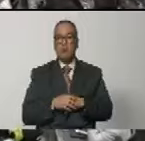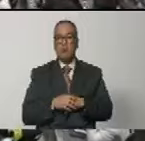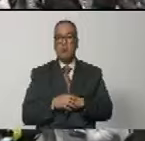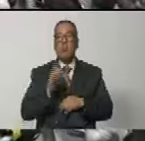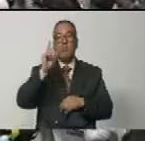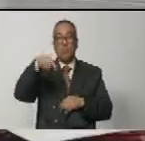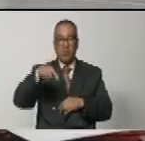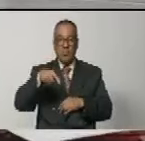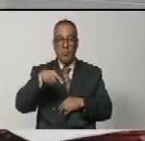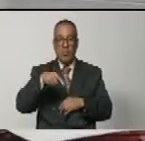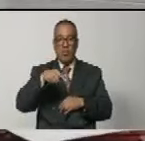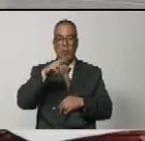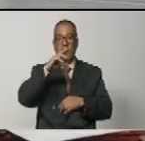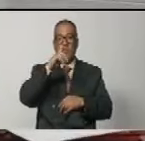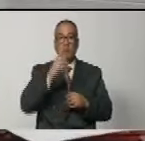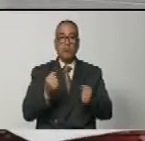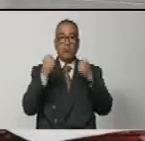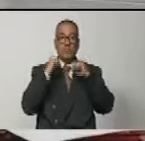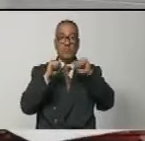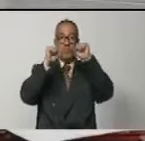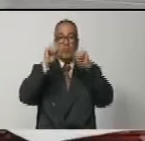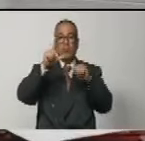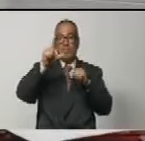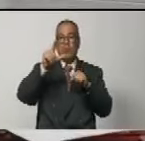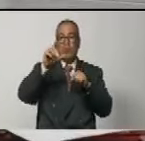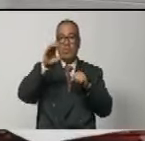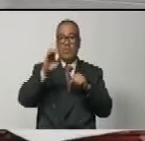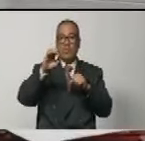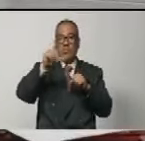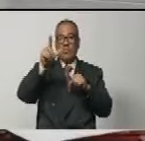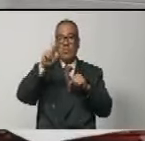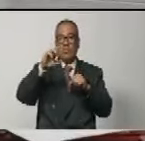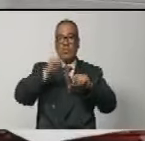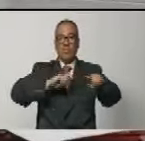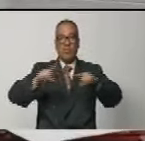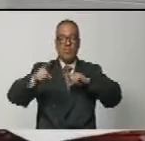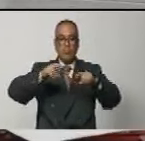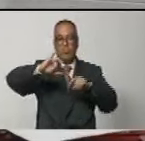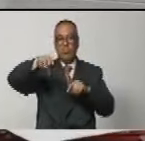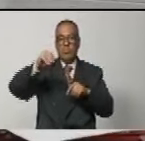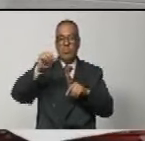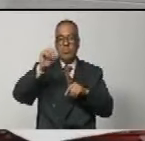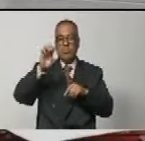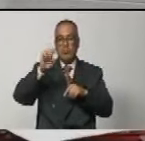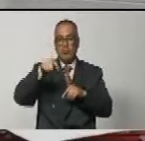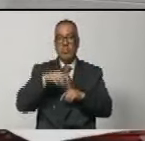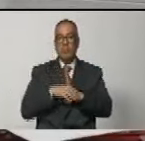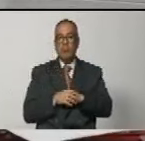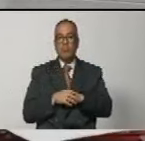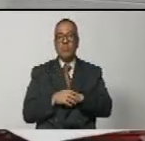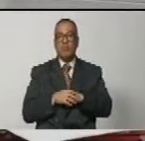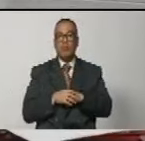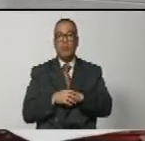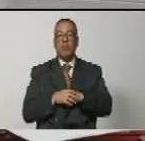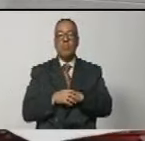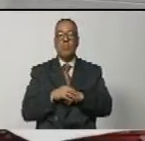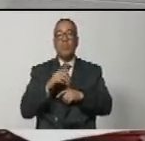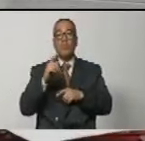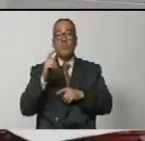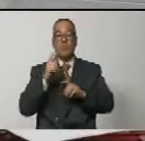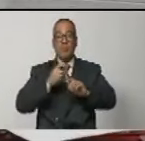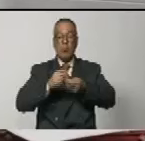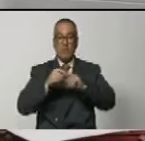Y también la atleta de parapotencia Clara Fuente, junto con el entrenador José Antonio Pérez. En